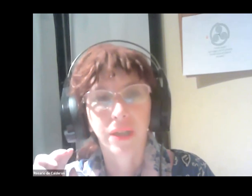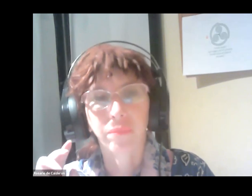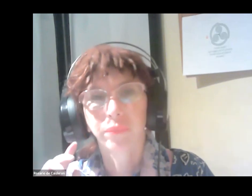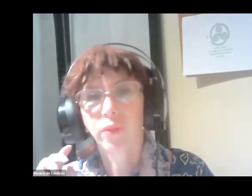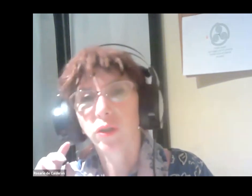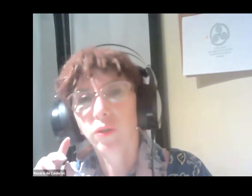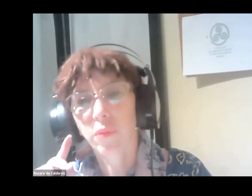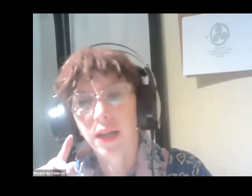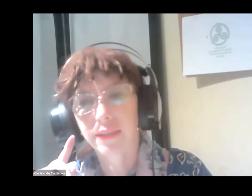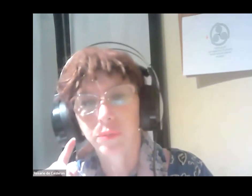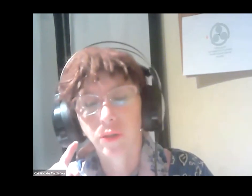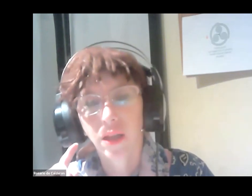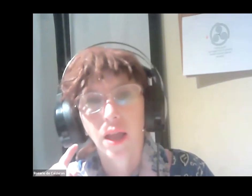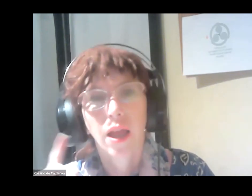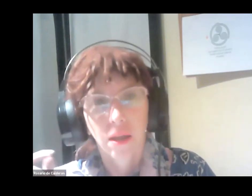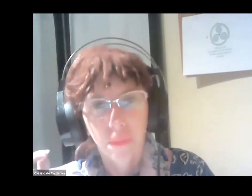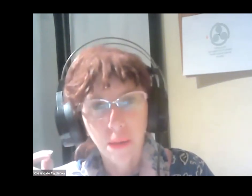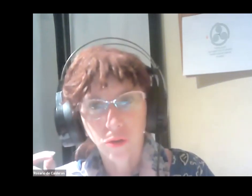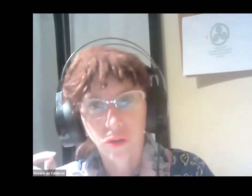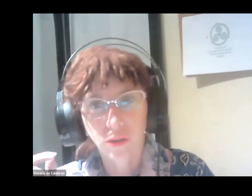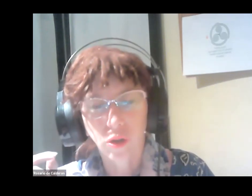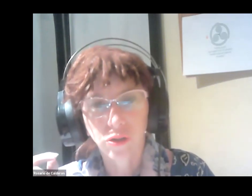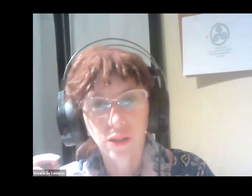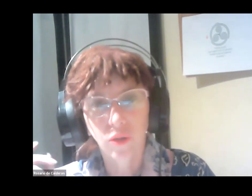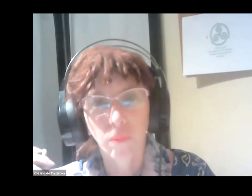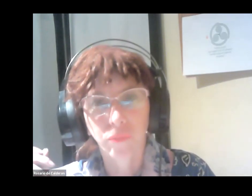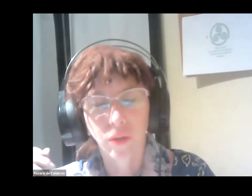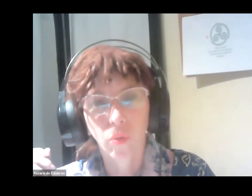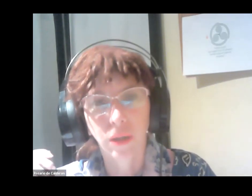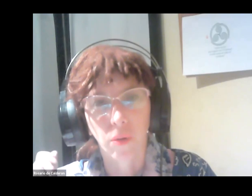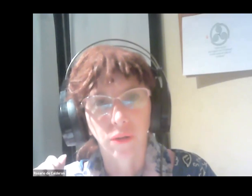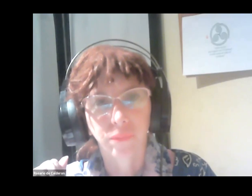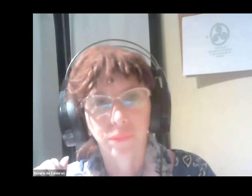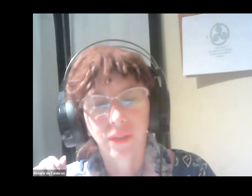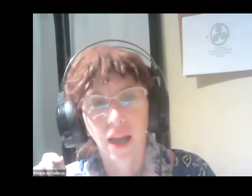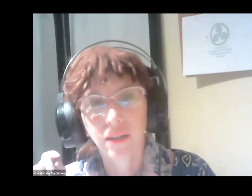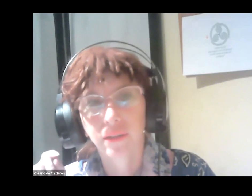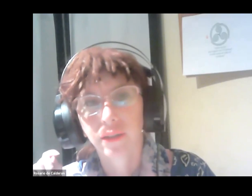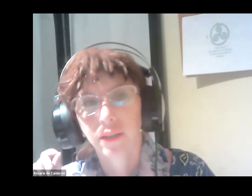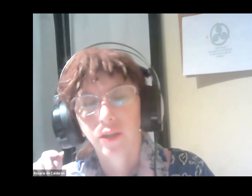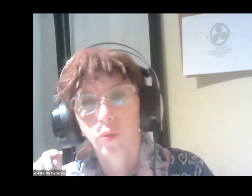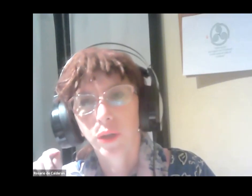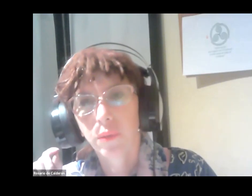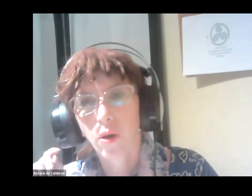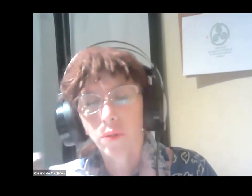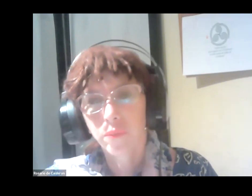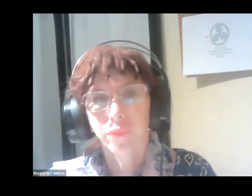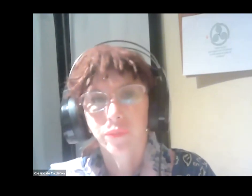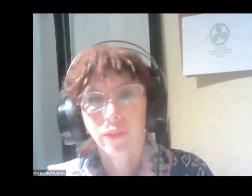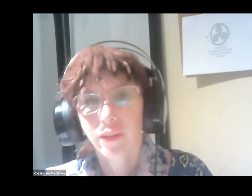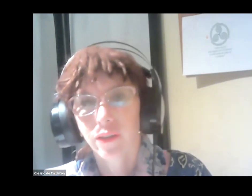bien no tiene una buena recepción más vamos entonces con will board ya will